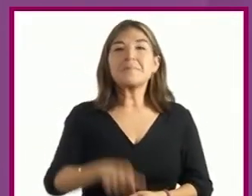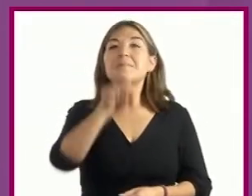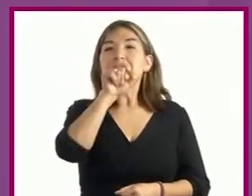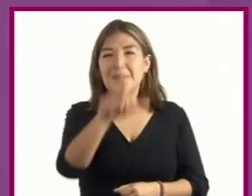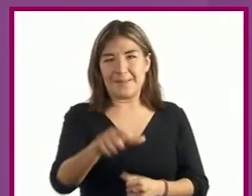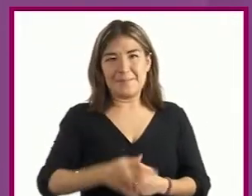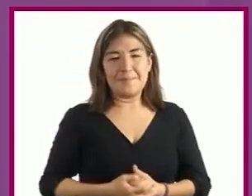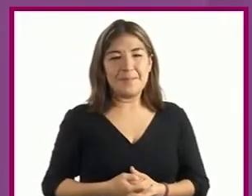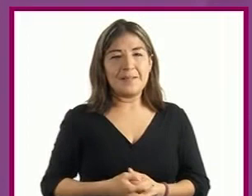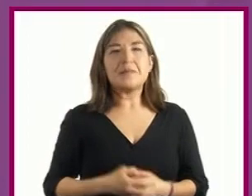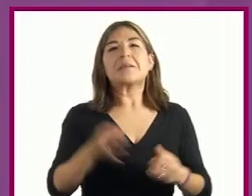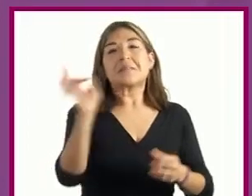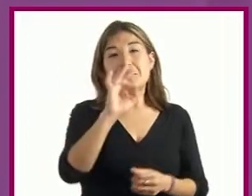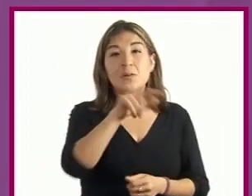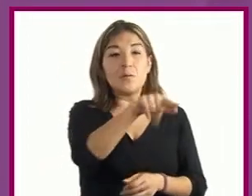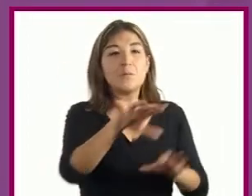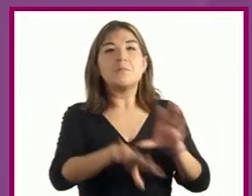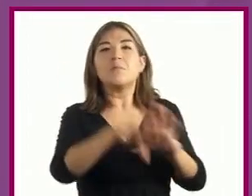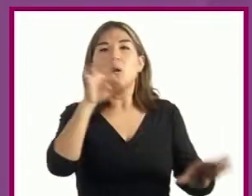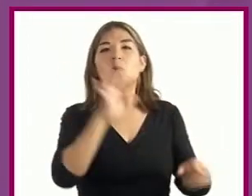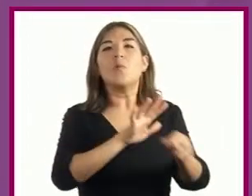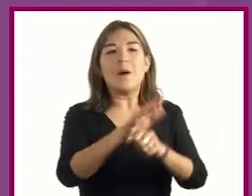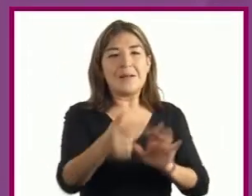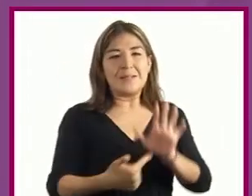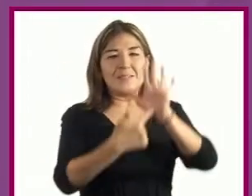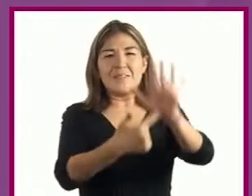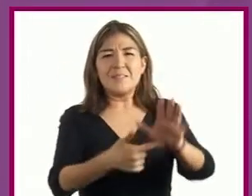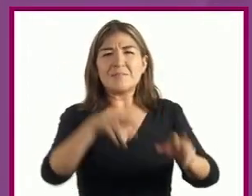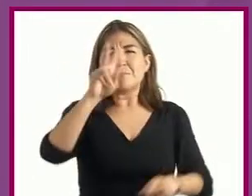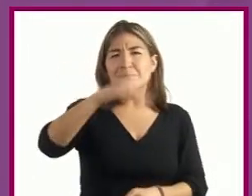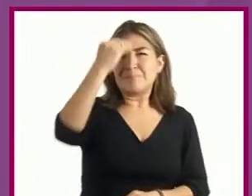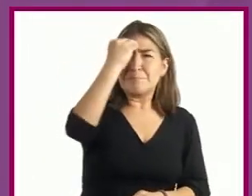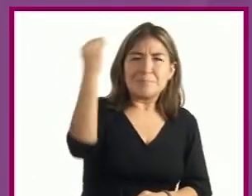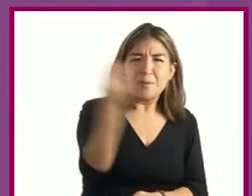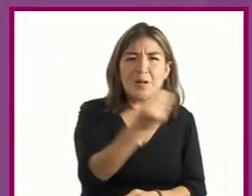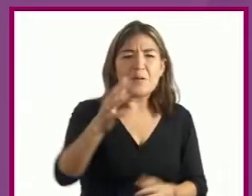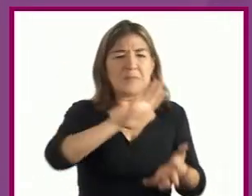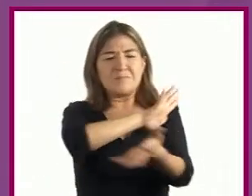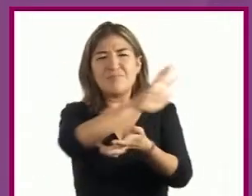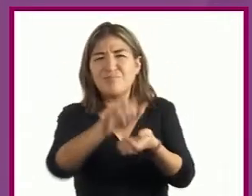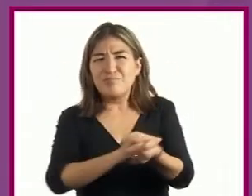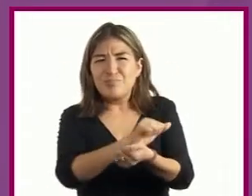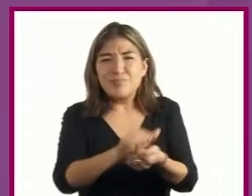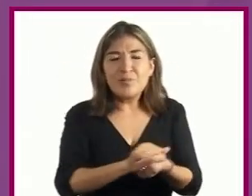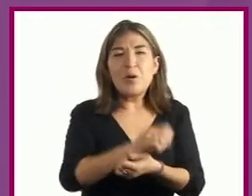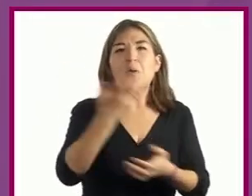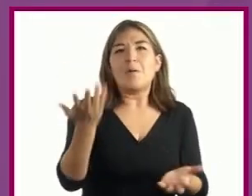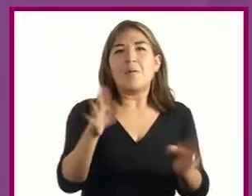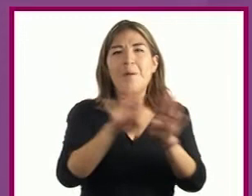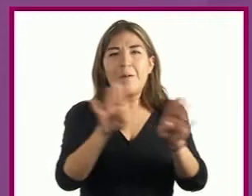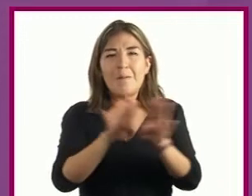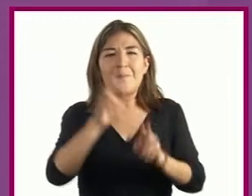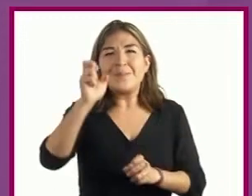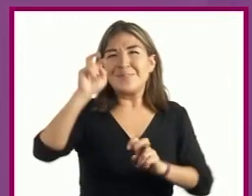También puede ser que se opte por mostrar espacios caóticos de destrozos o fantásticos, como en